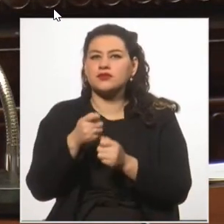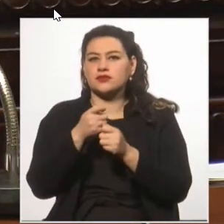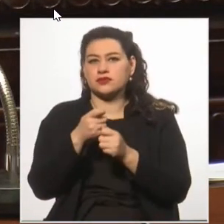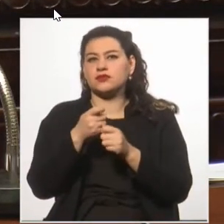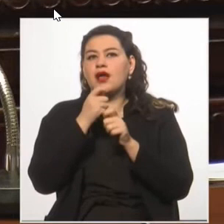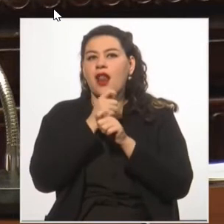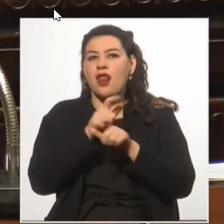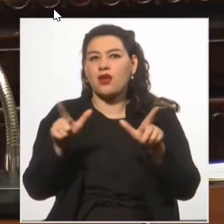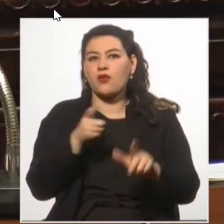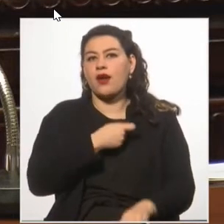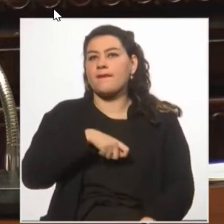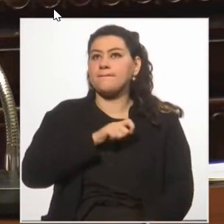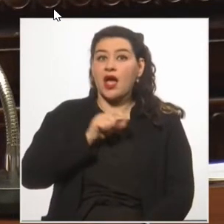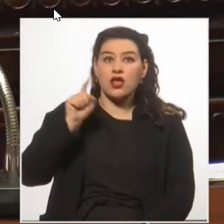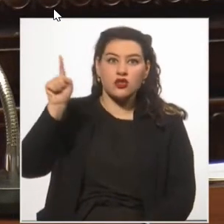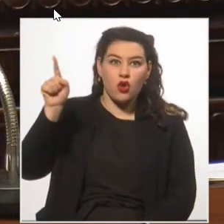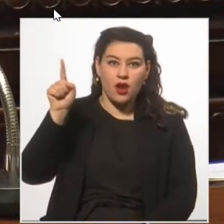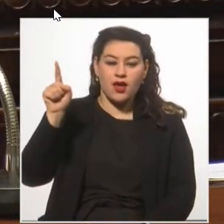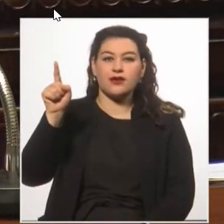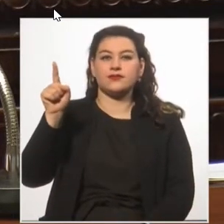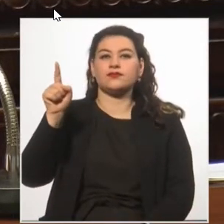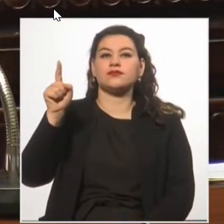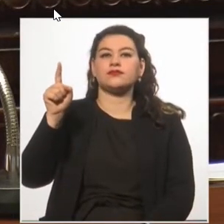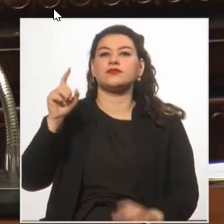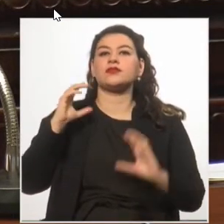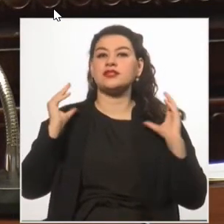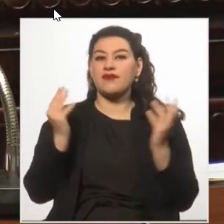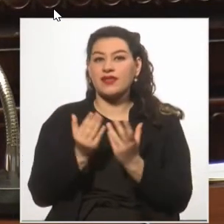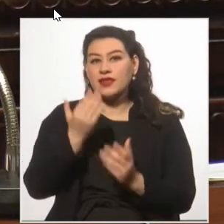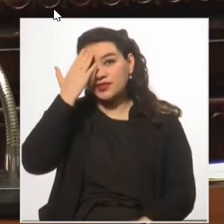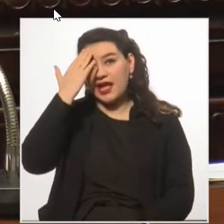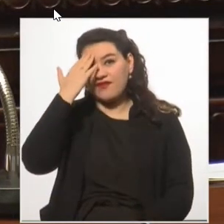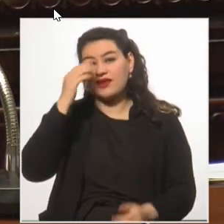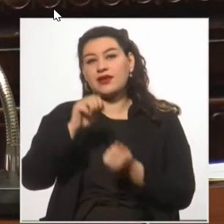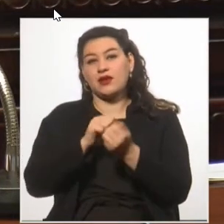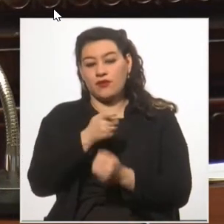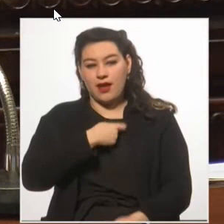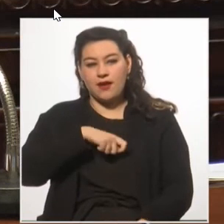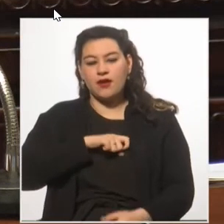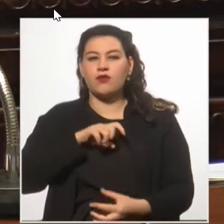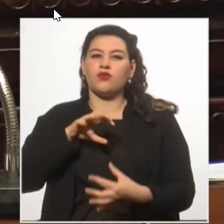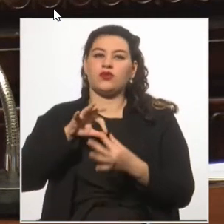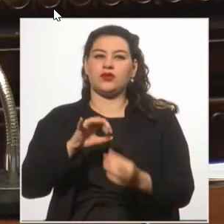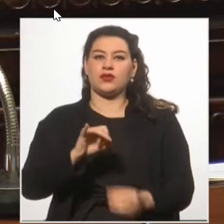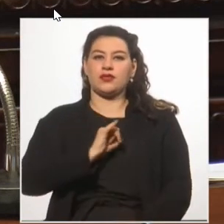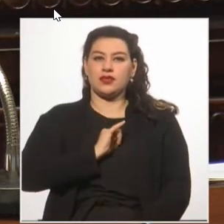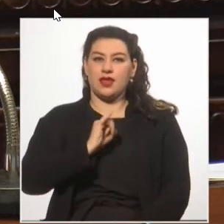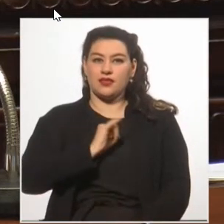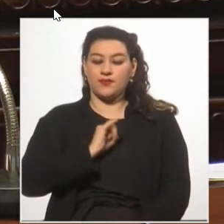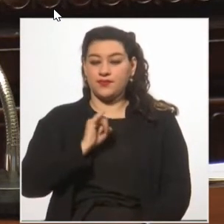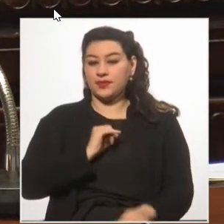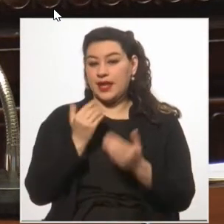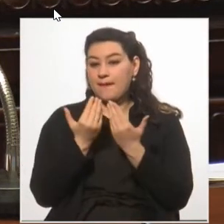de Cervantes, porque sabe que sin hispanismo no hay identidad.